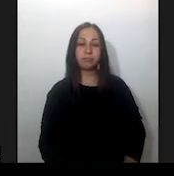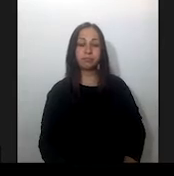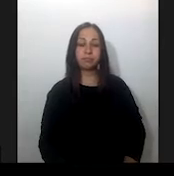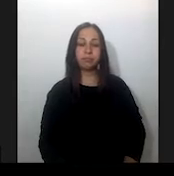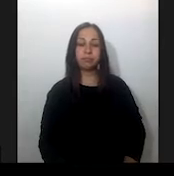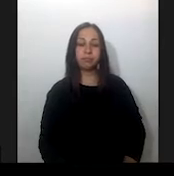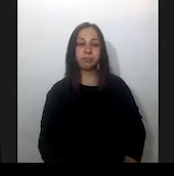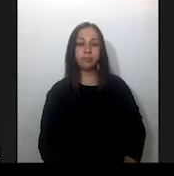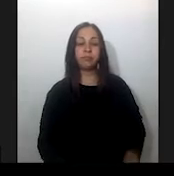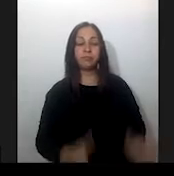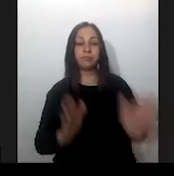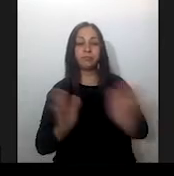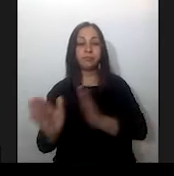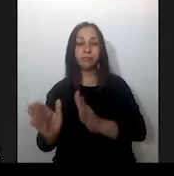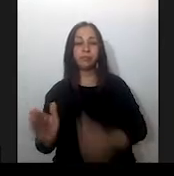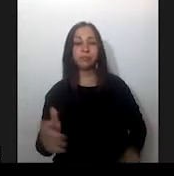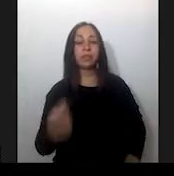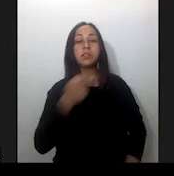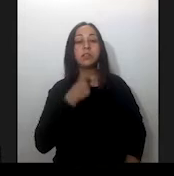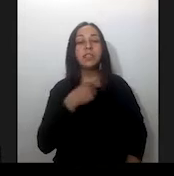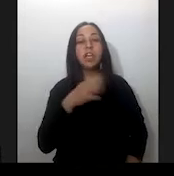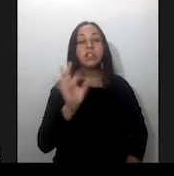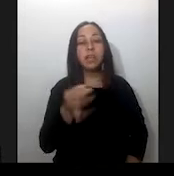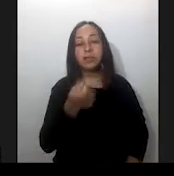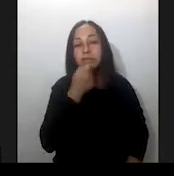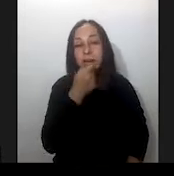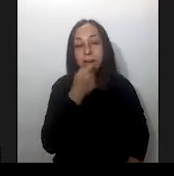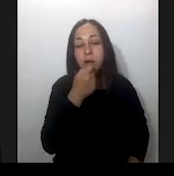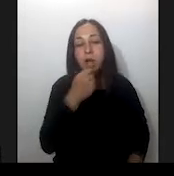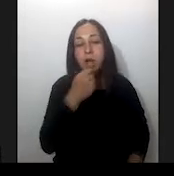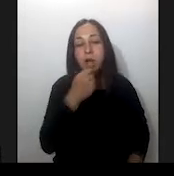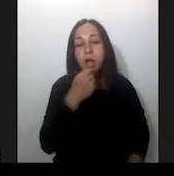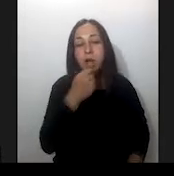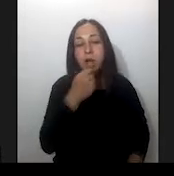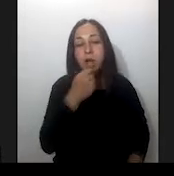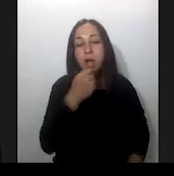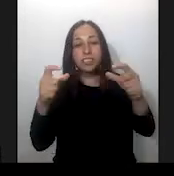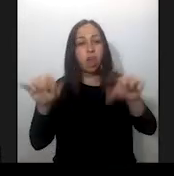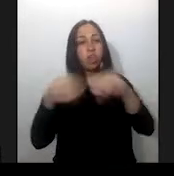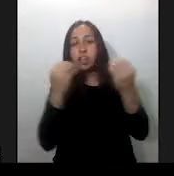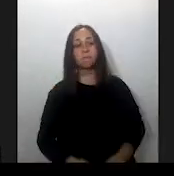Si quisiéramos saber ahora el total de tickets, ¿qué podemos hacer?